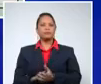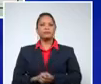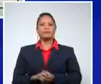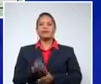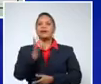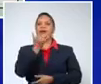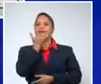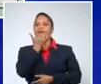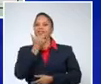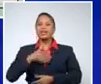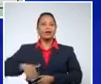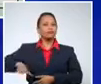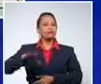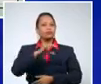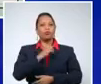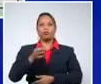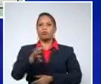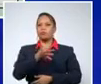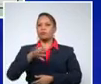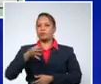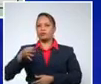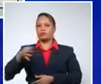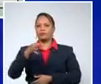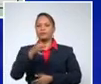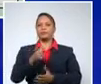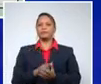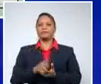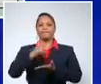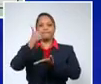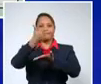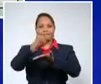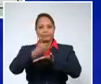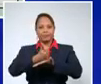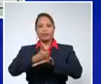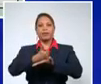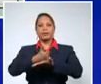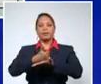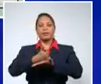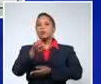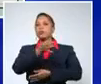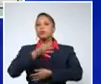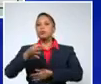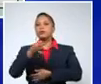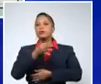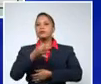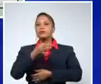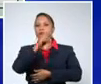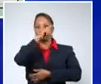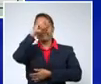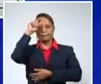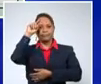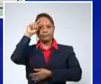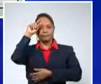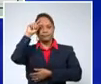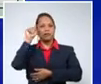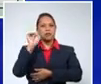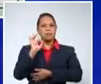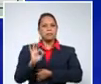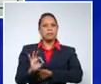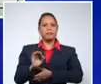afectación en todos sus municipios, la cabecera provincial, el municipio Santi Espíritu y el